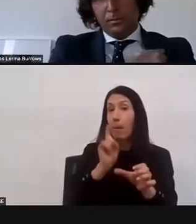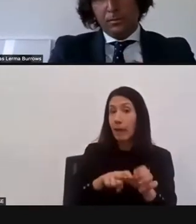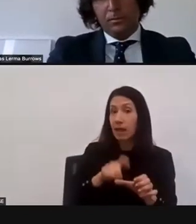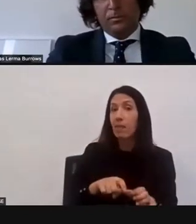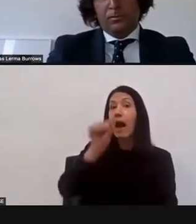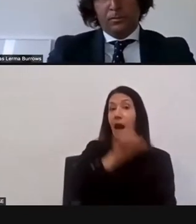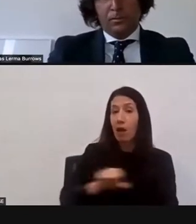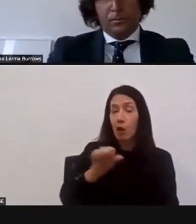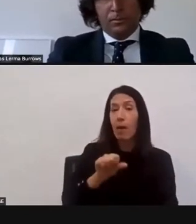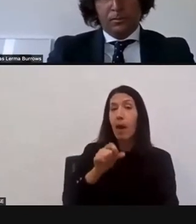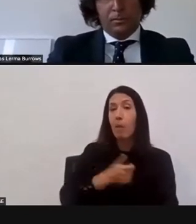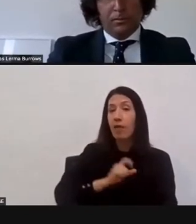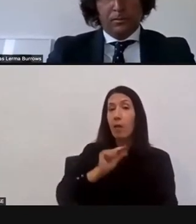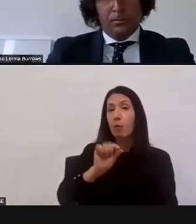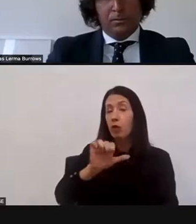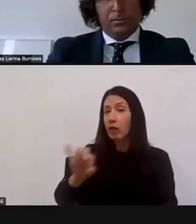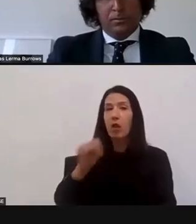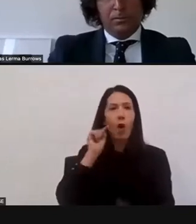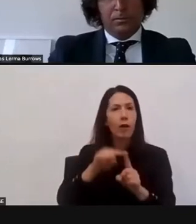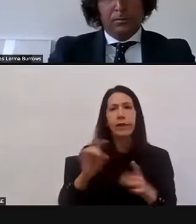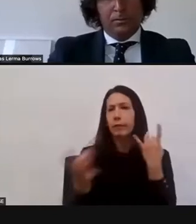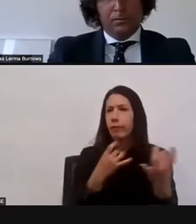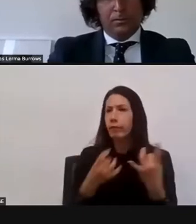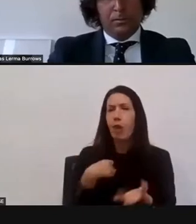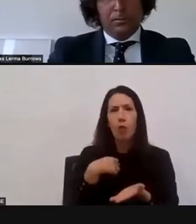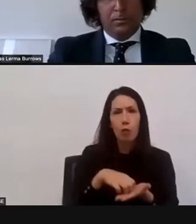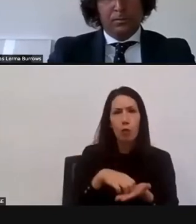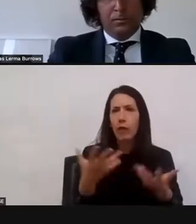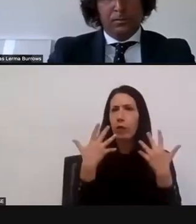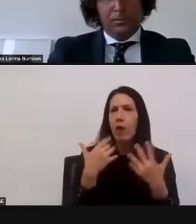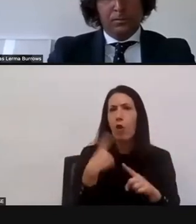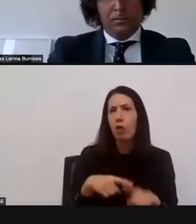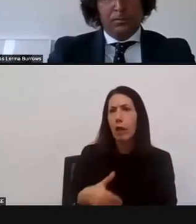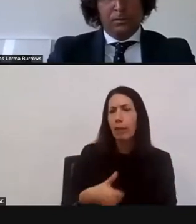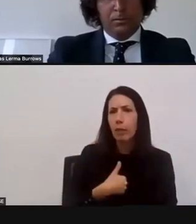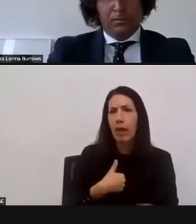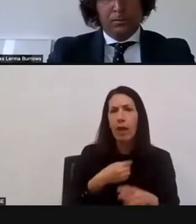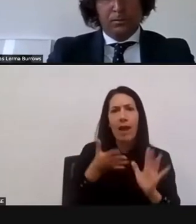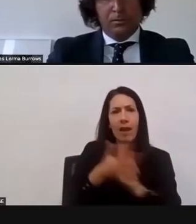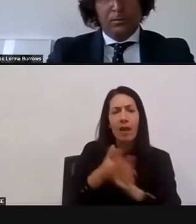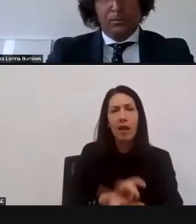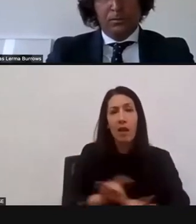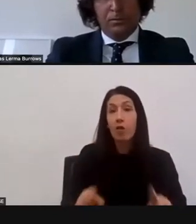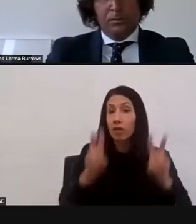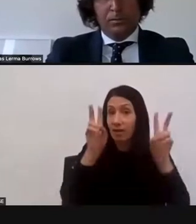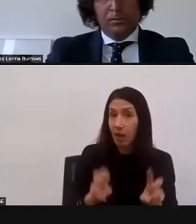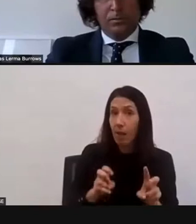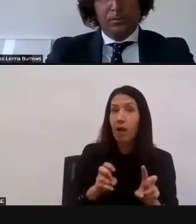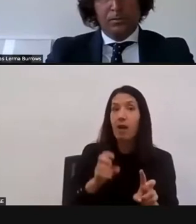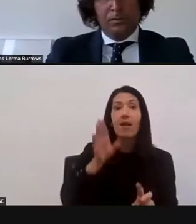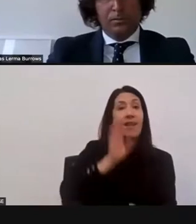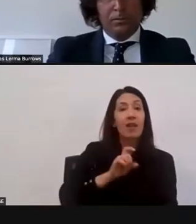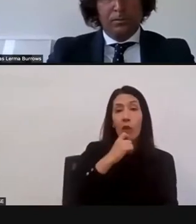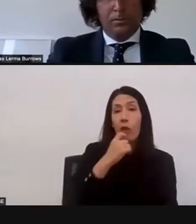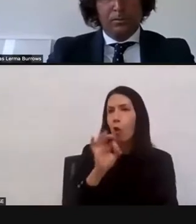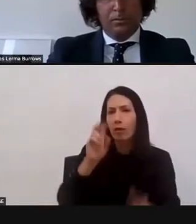participa@policia.es, para que nos hagan llegar cualquier requerimiento, duda, sugerencia o aclaración, tanto sobre la materia concreta de delitos de odio como sobre